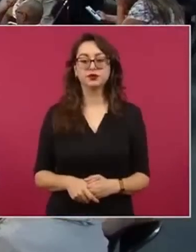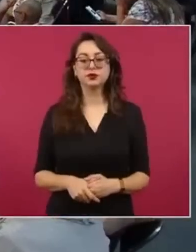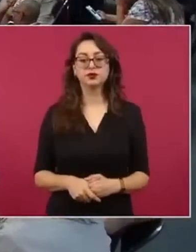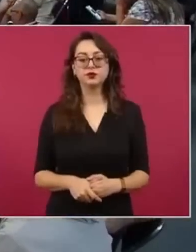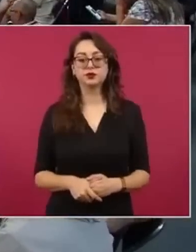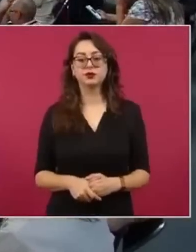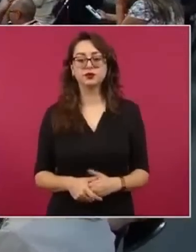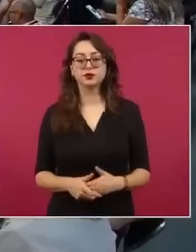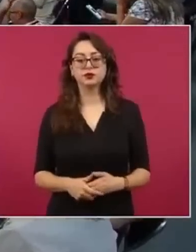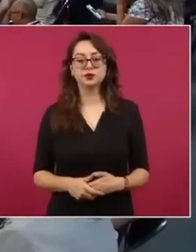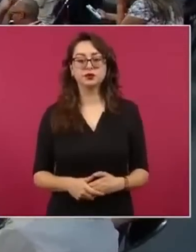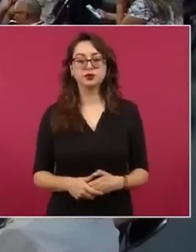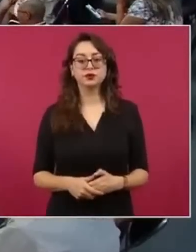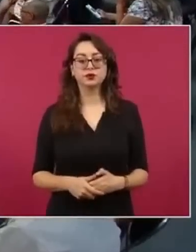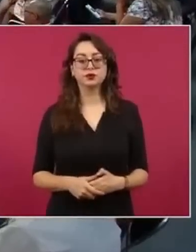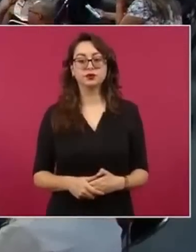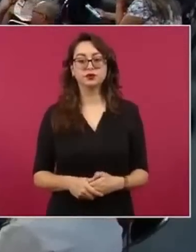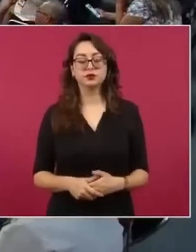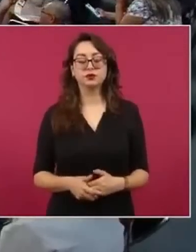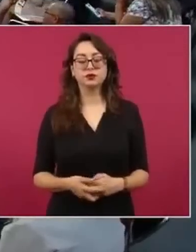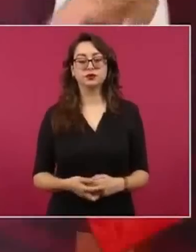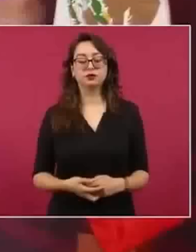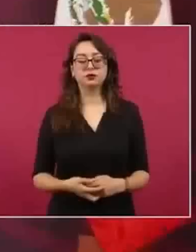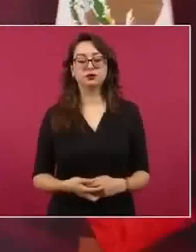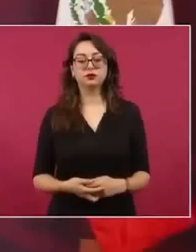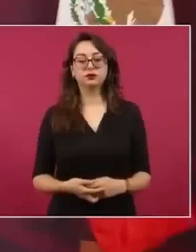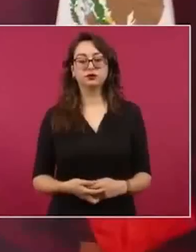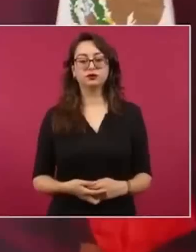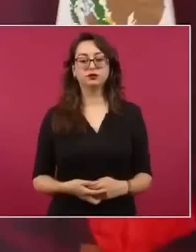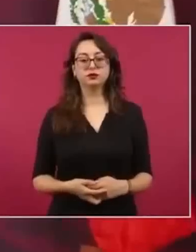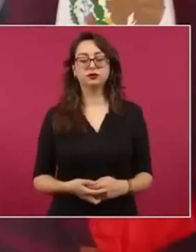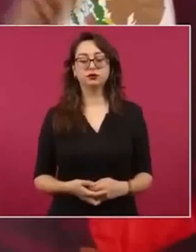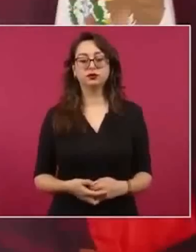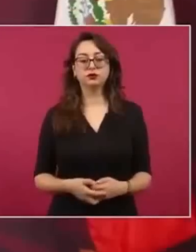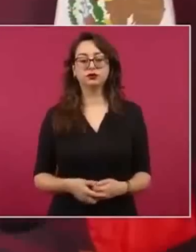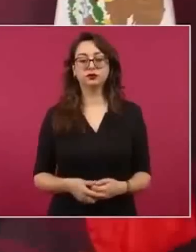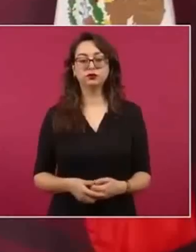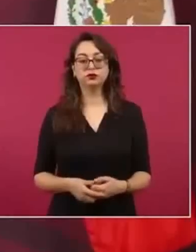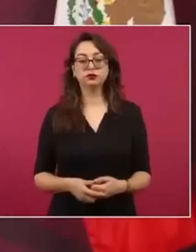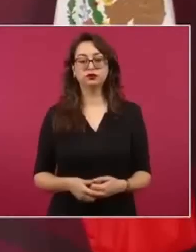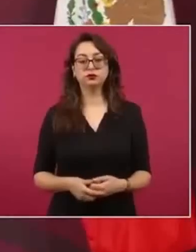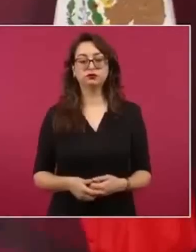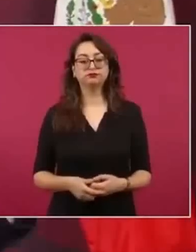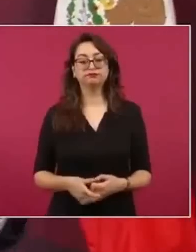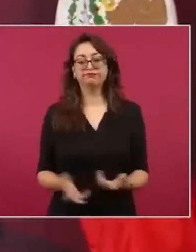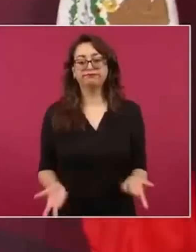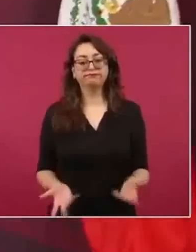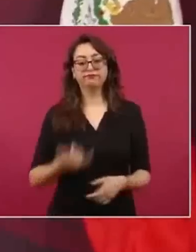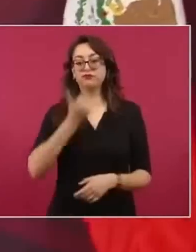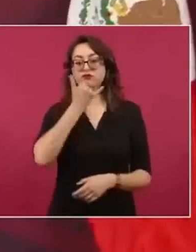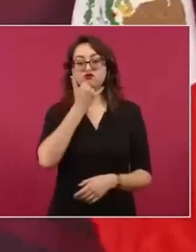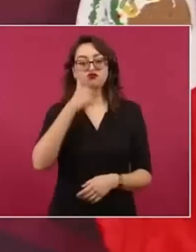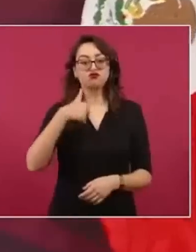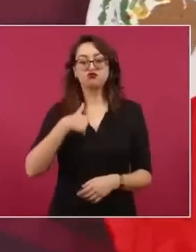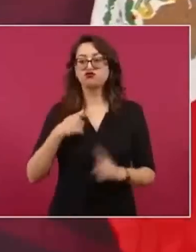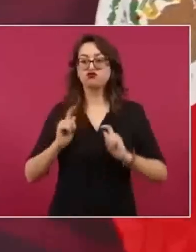del Pacífico. Pero es que no le puedo yo entregar nada porque